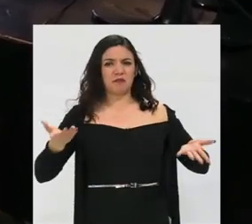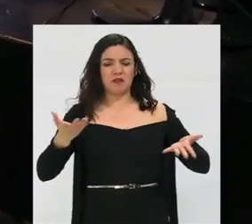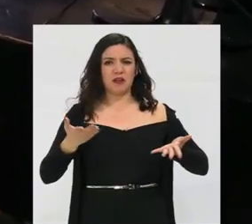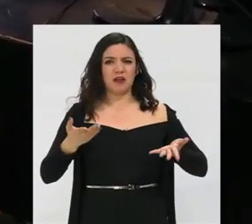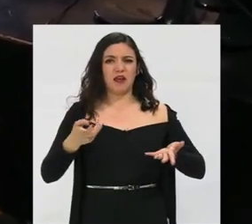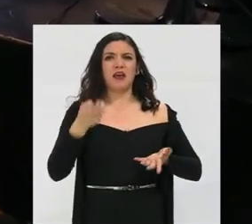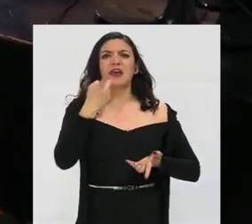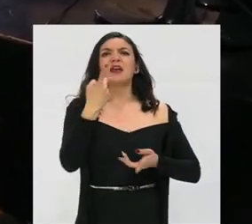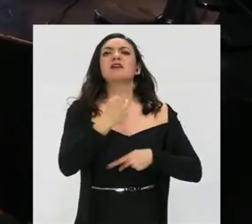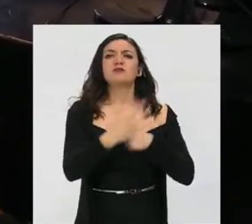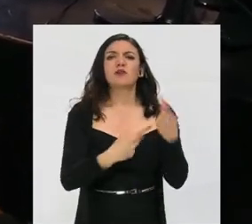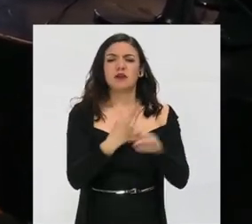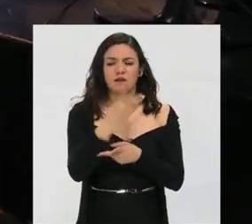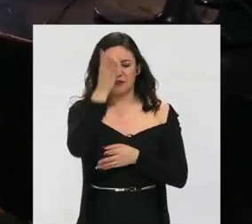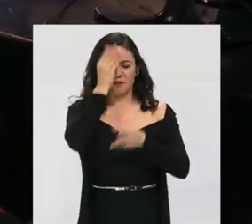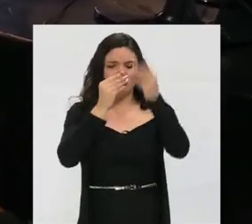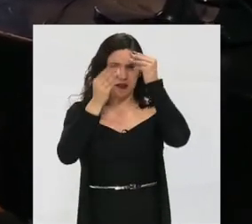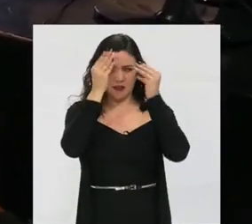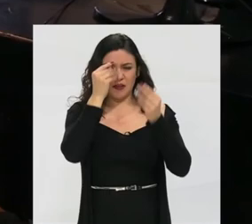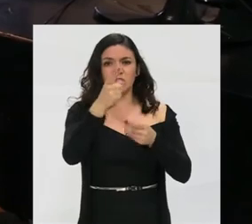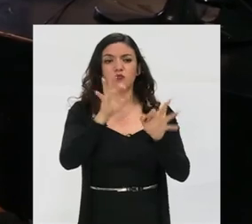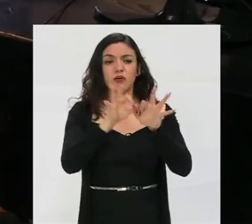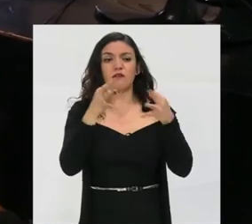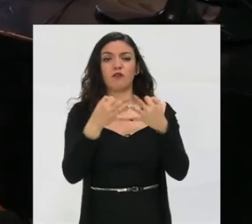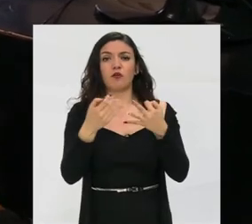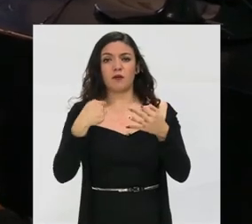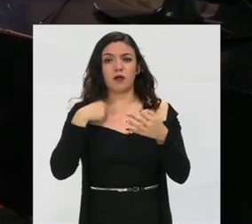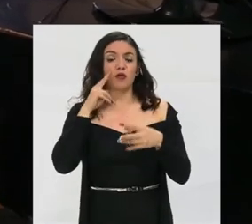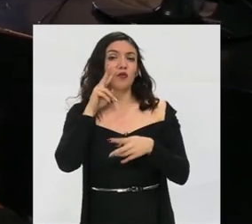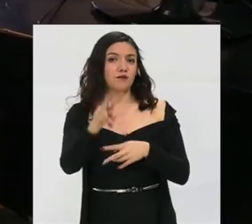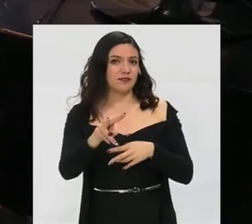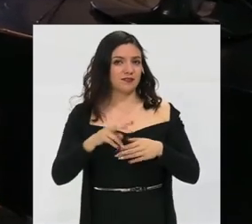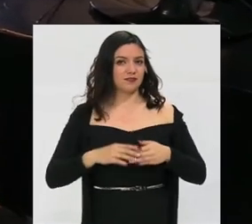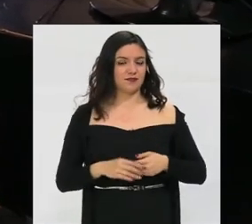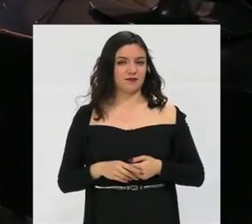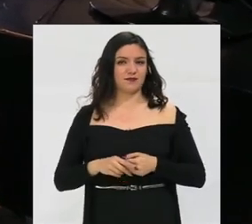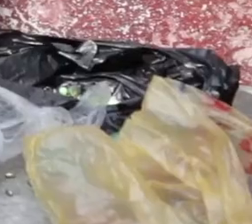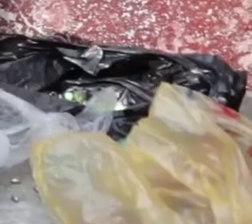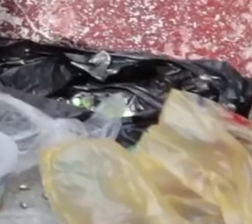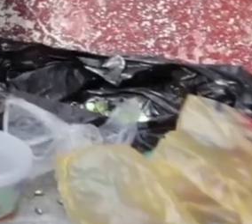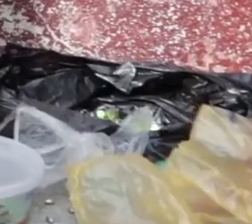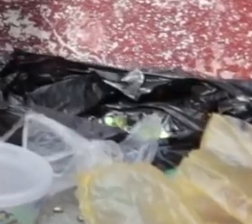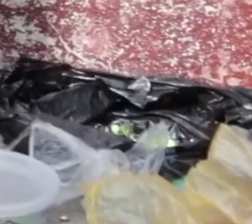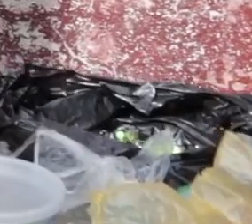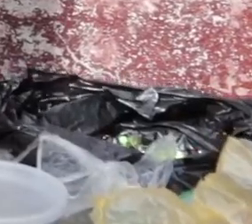por qué me frustran? Sí, es lo que Cristo va a aprender también. Esa es la parte que yo necesito.